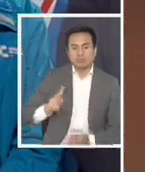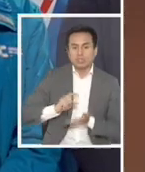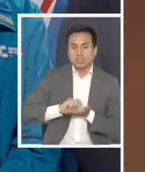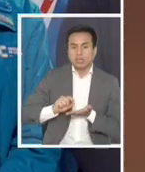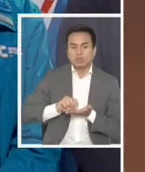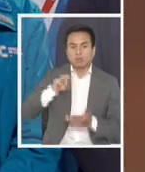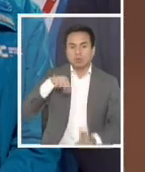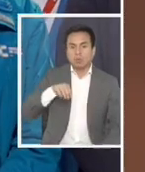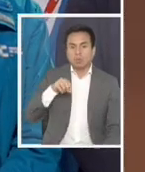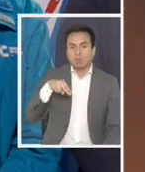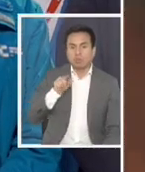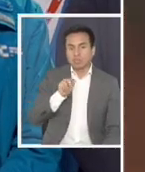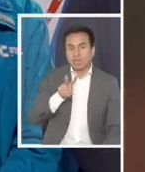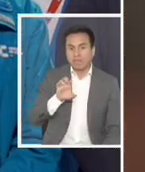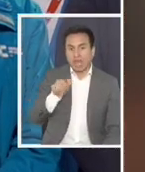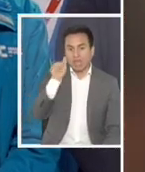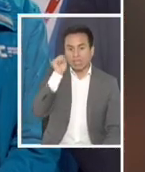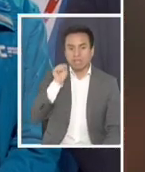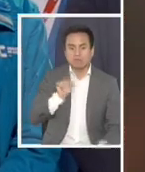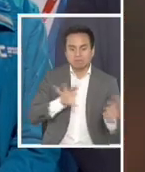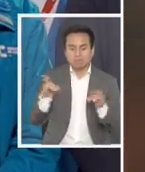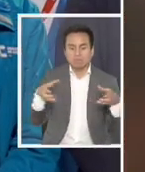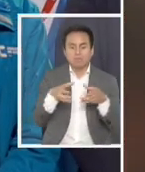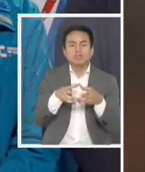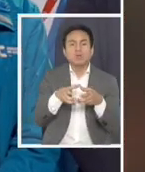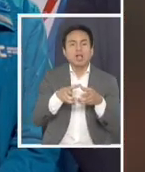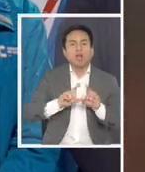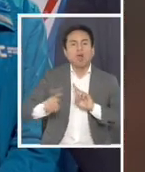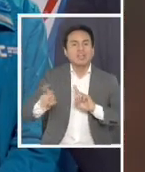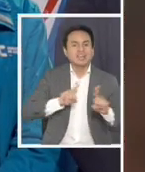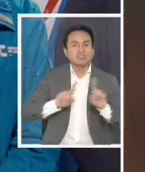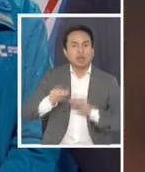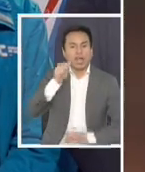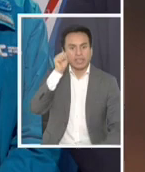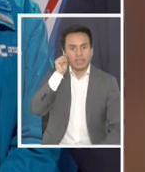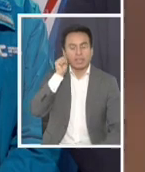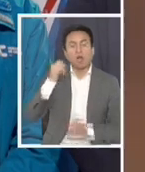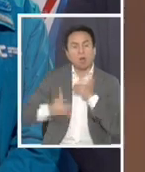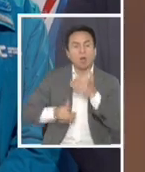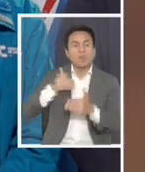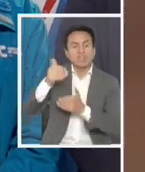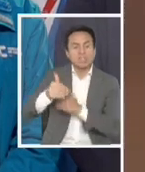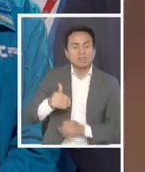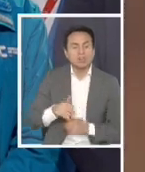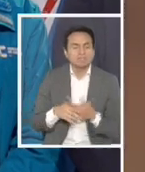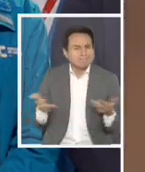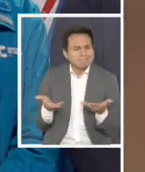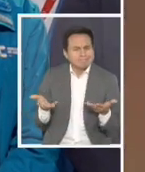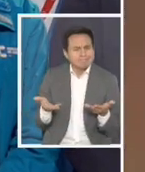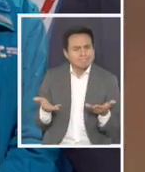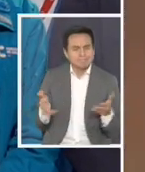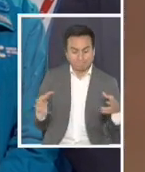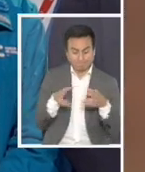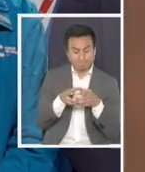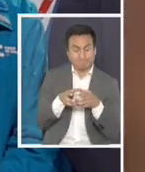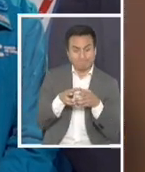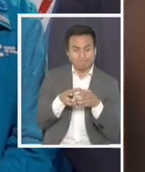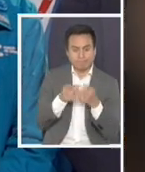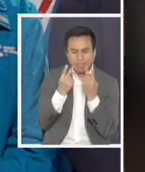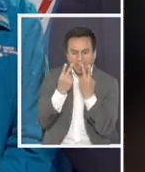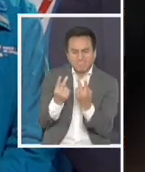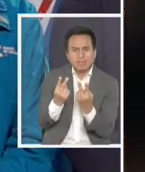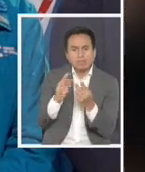el subsecretario monsalve el día de ayer se constituyó un espacio de coordinación operativa para poder ver